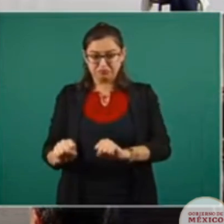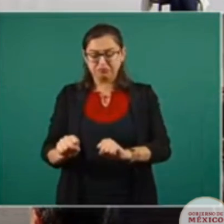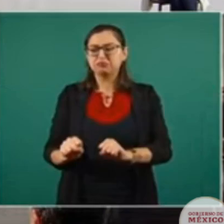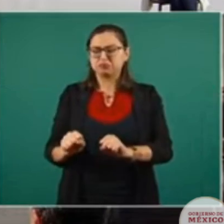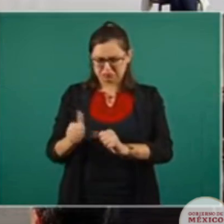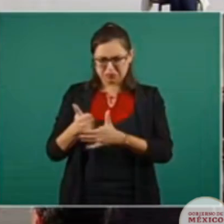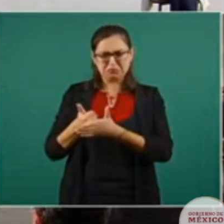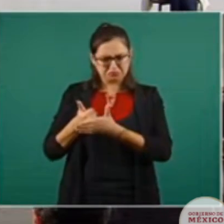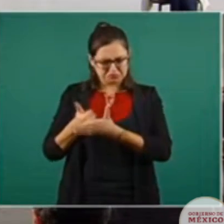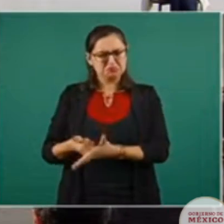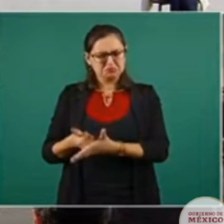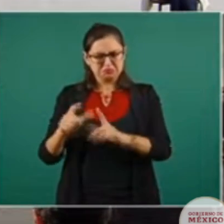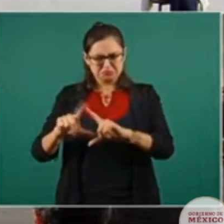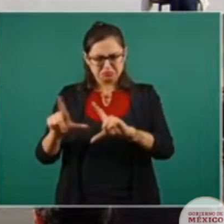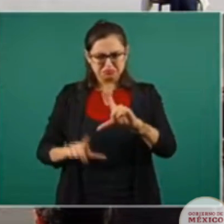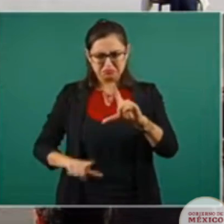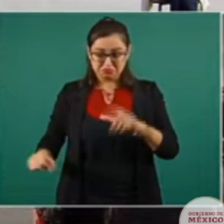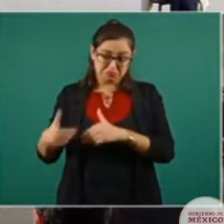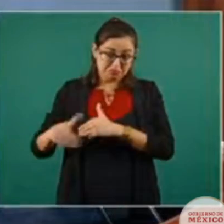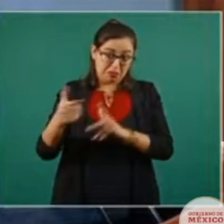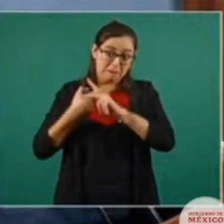nación mexicana.